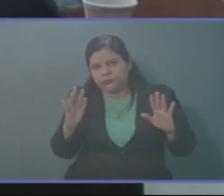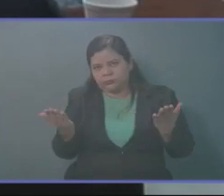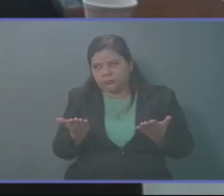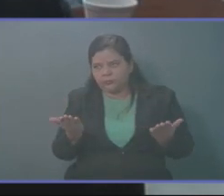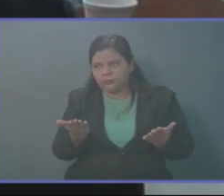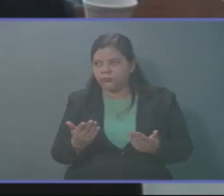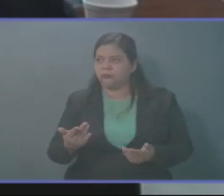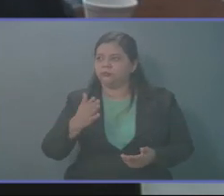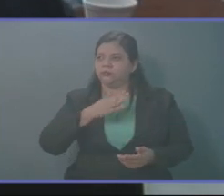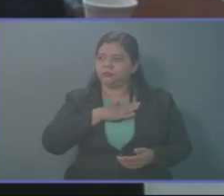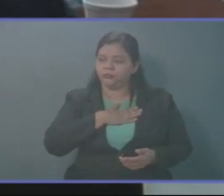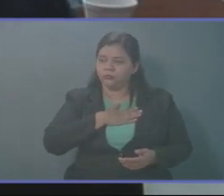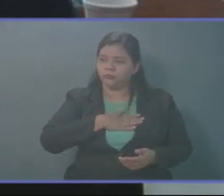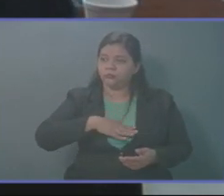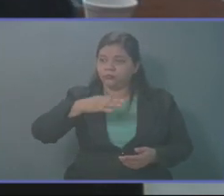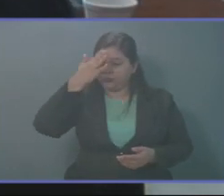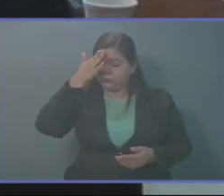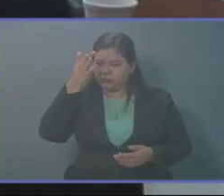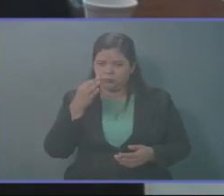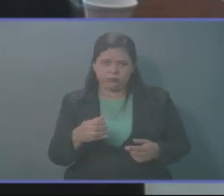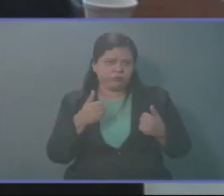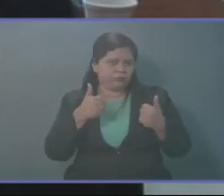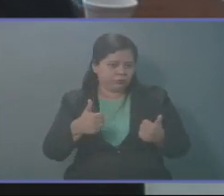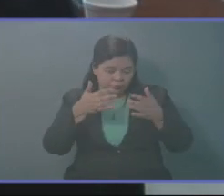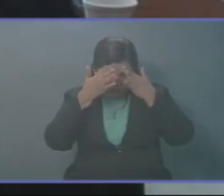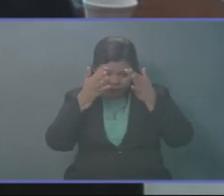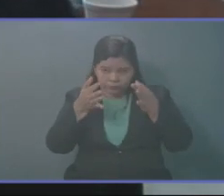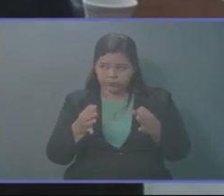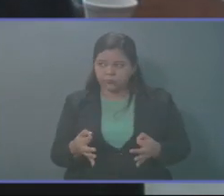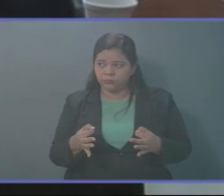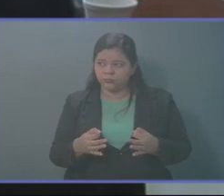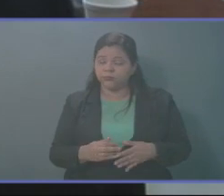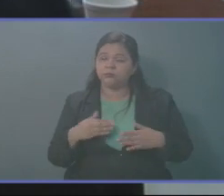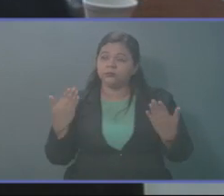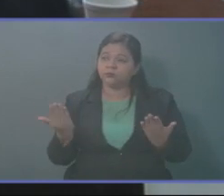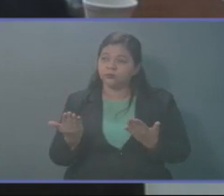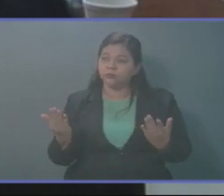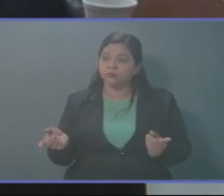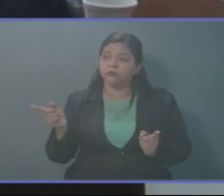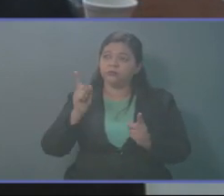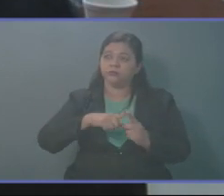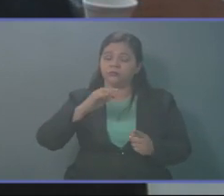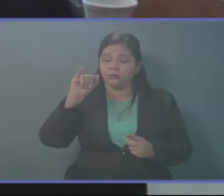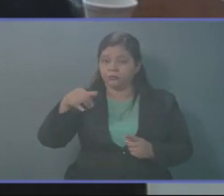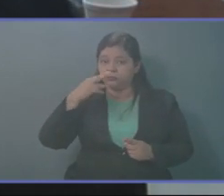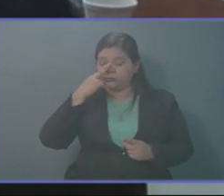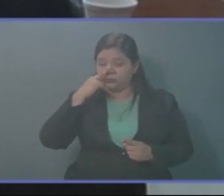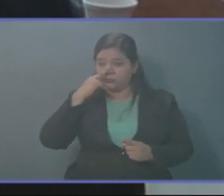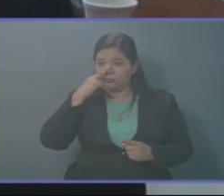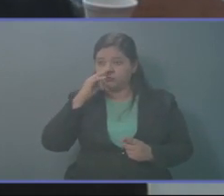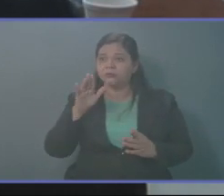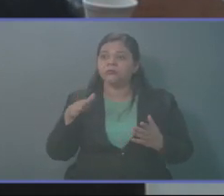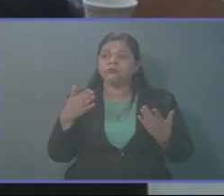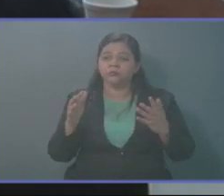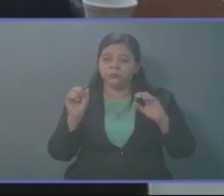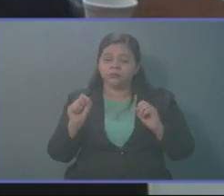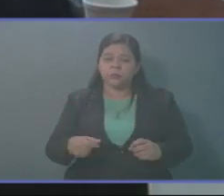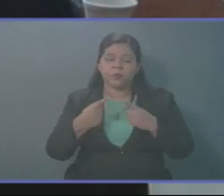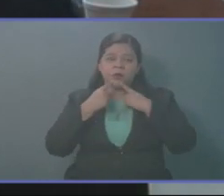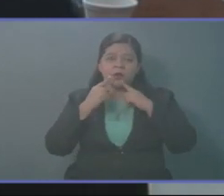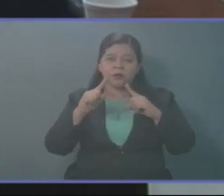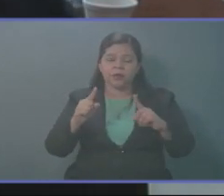yo creo que esta es una buena medida que dará hasta el mes de junio para declarar la